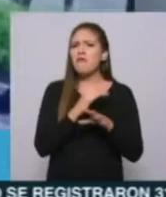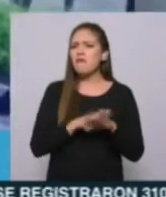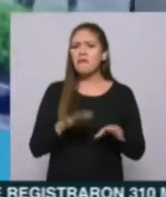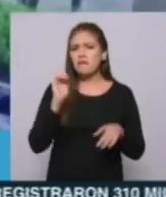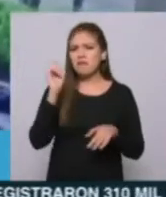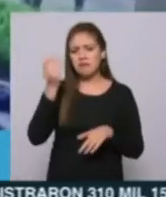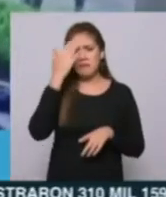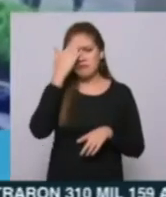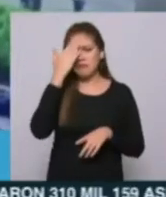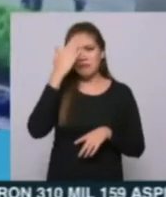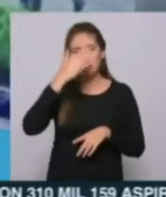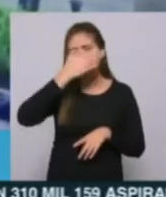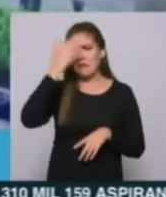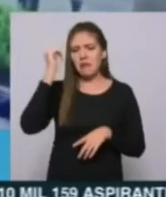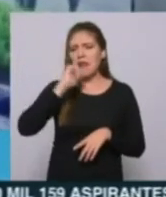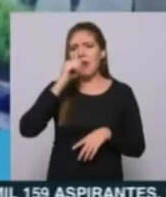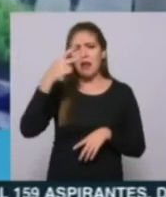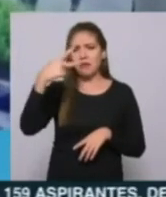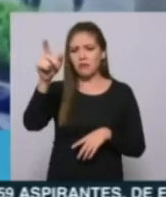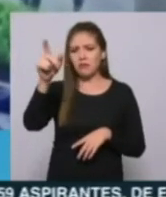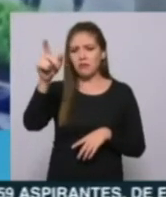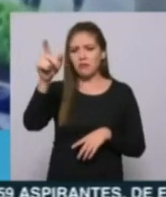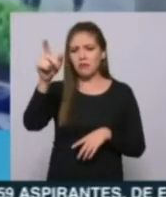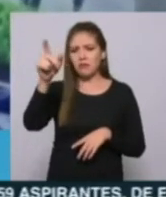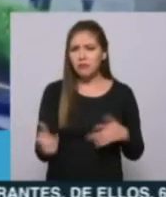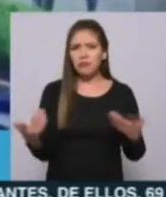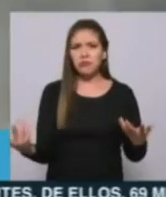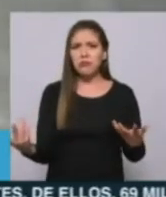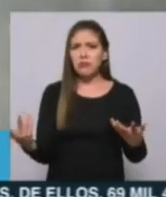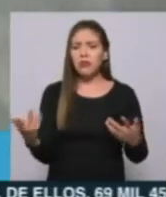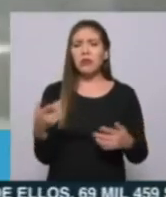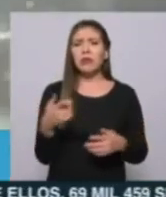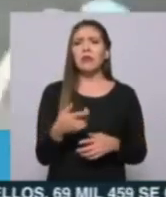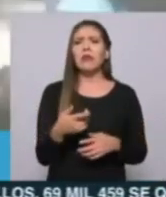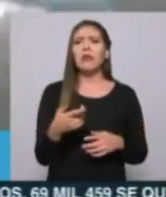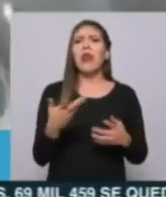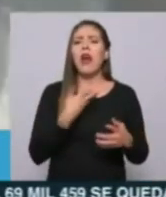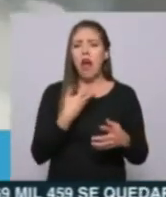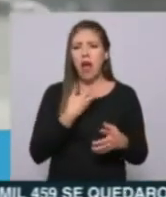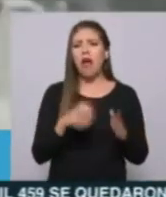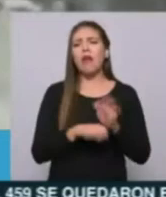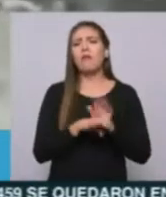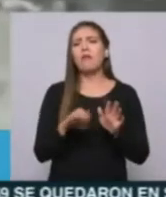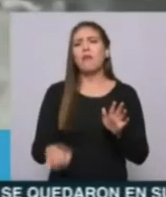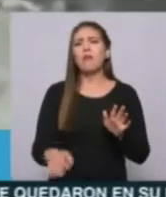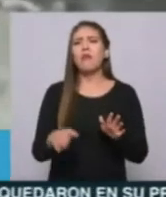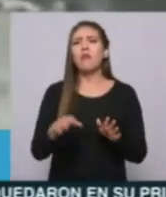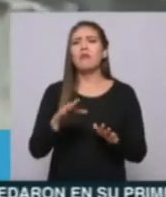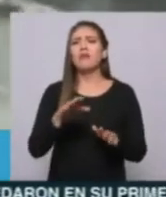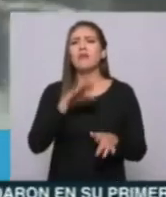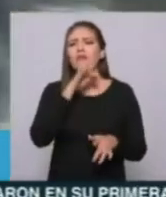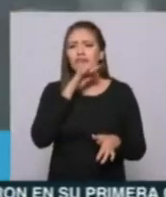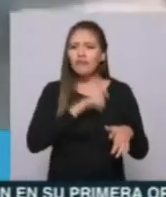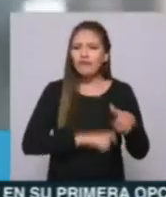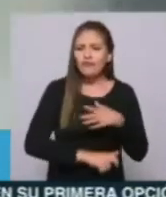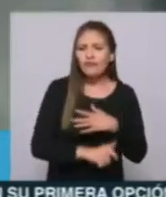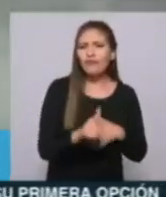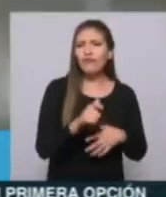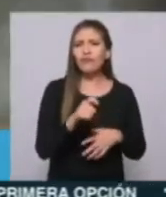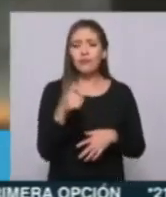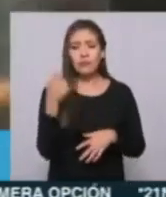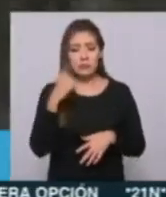o las autoridades no nos han dicho nada, si hay una cuestión de corrupción para que